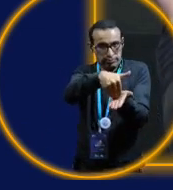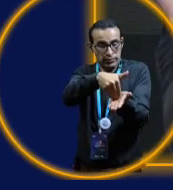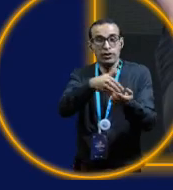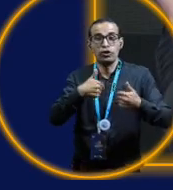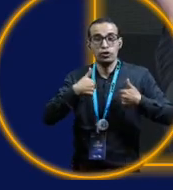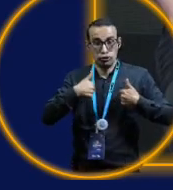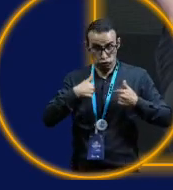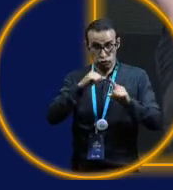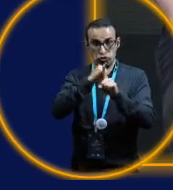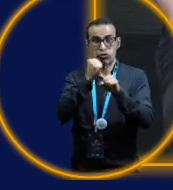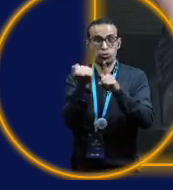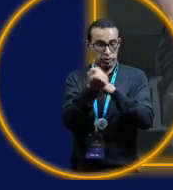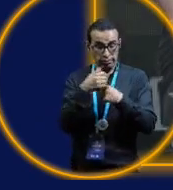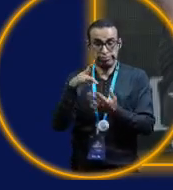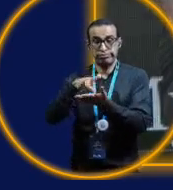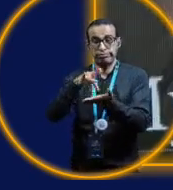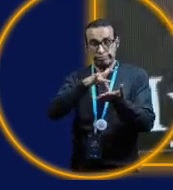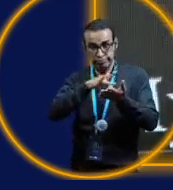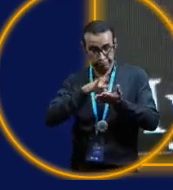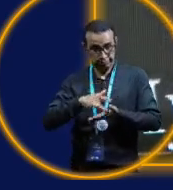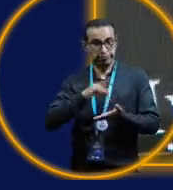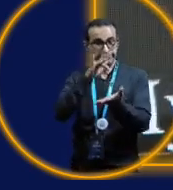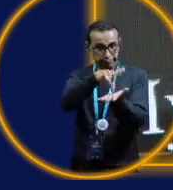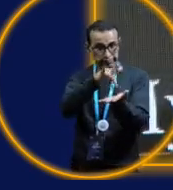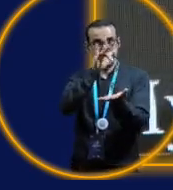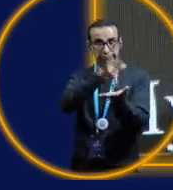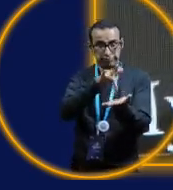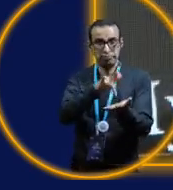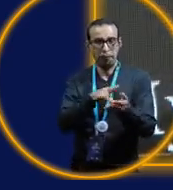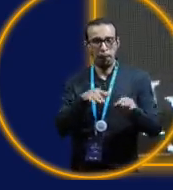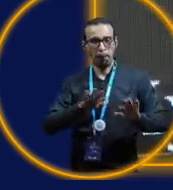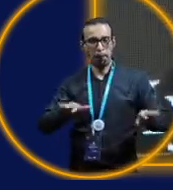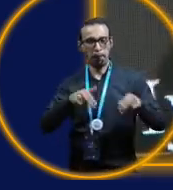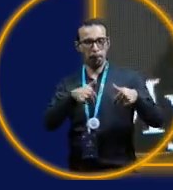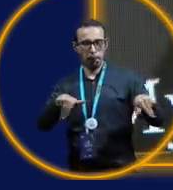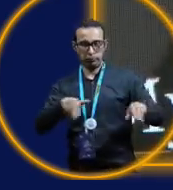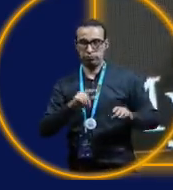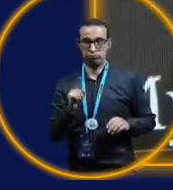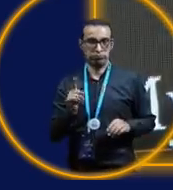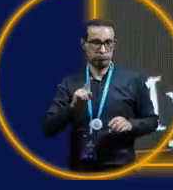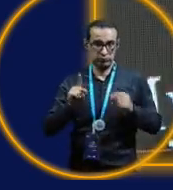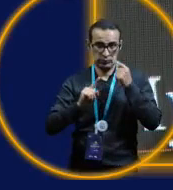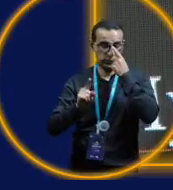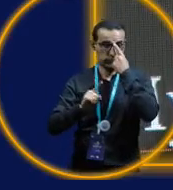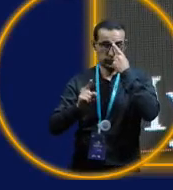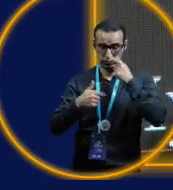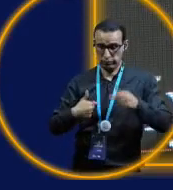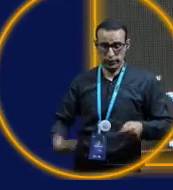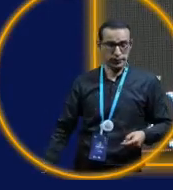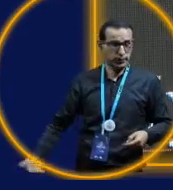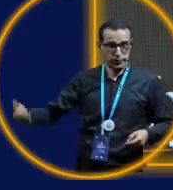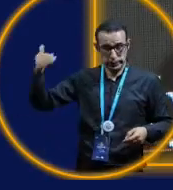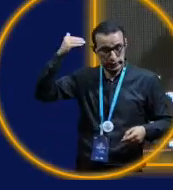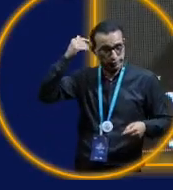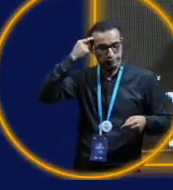socialmente activa desde que viví estaba protestando